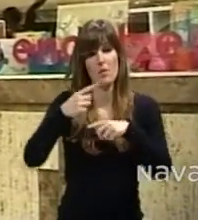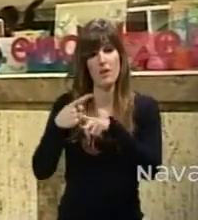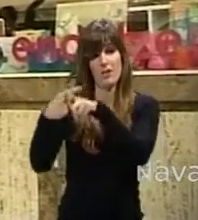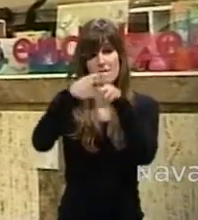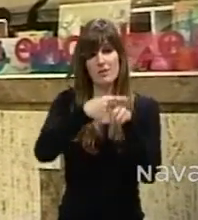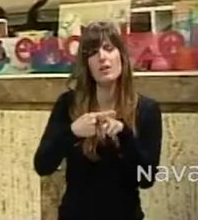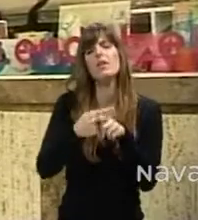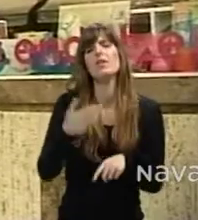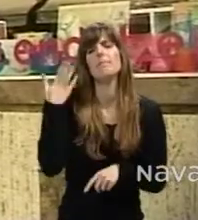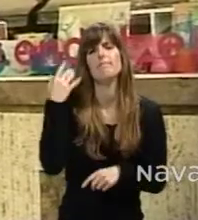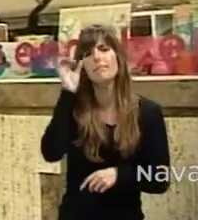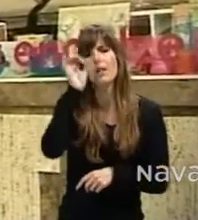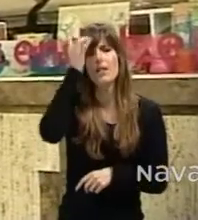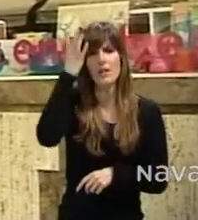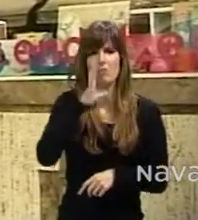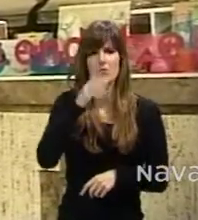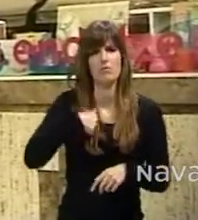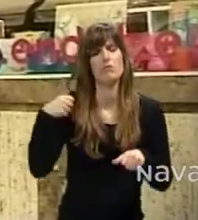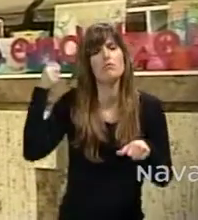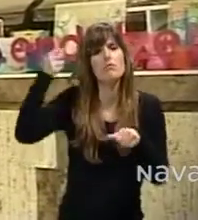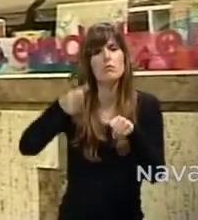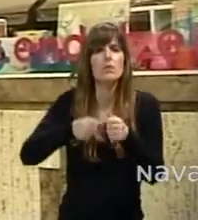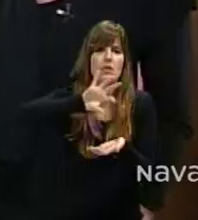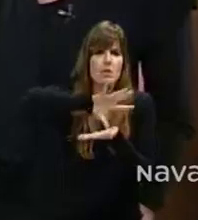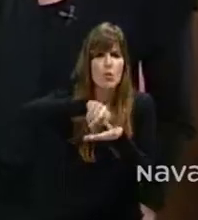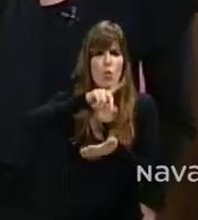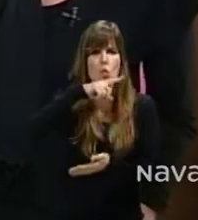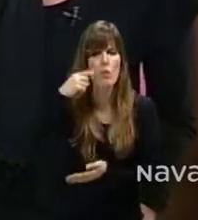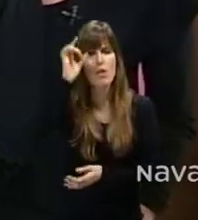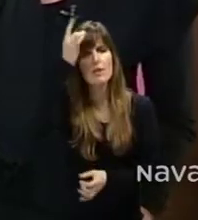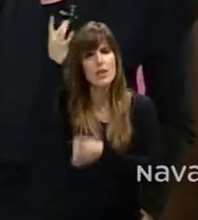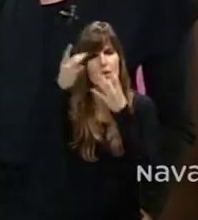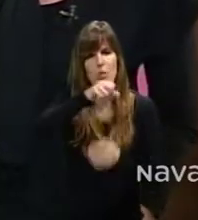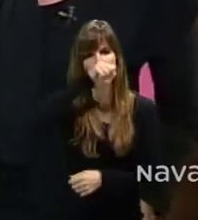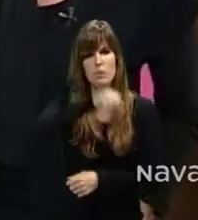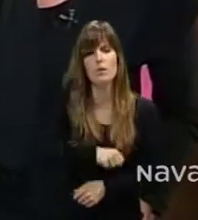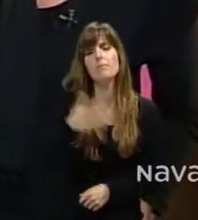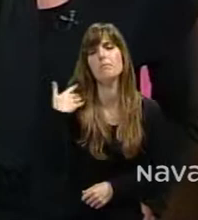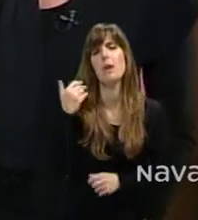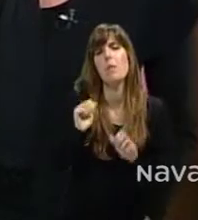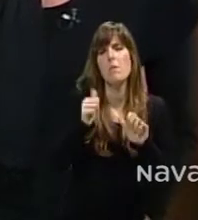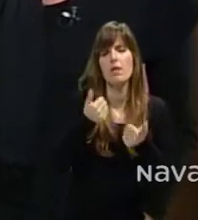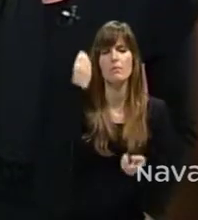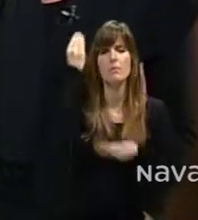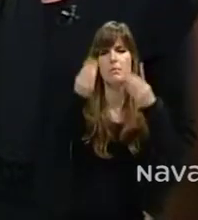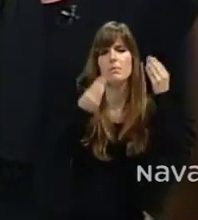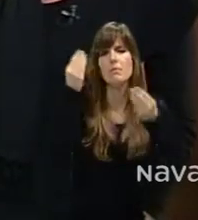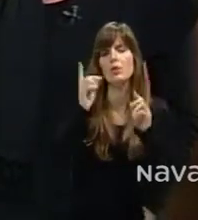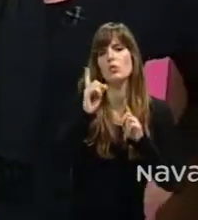nace por amor a la repostería creativa y en principio iba a ser solamente un obrador pero se fue convirtiendo,